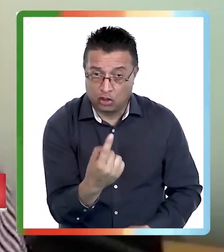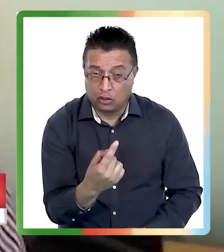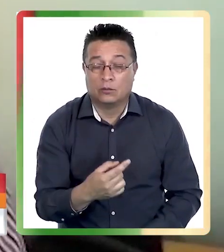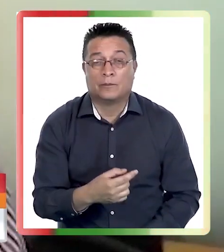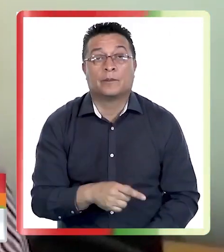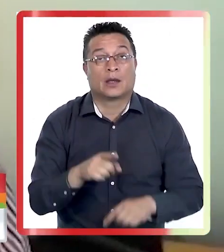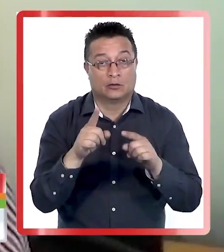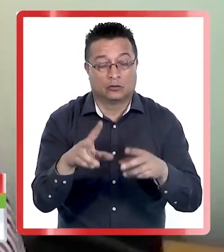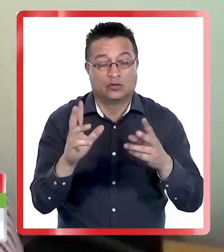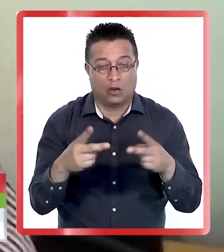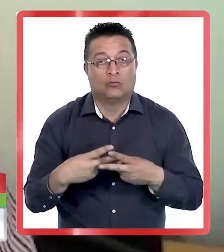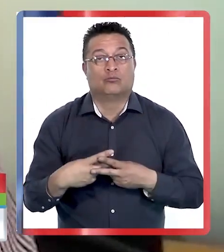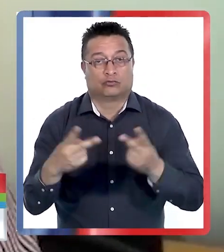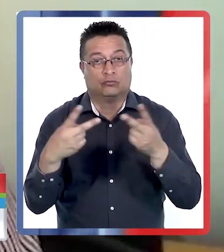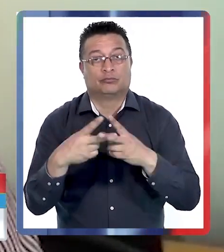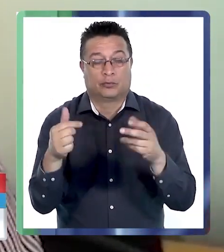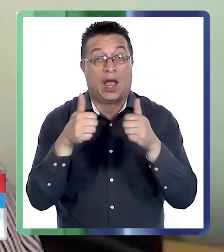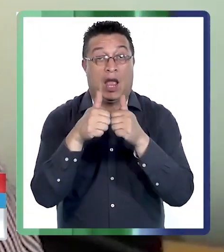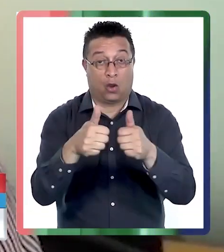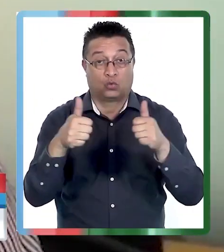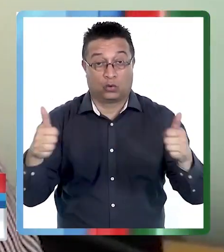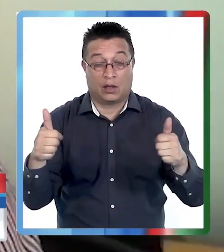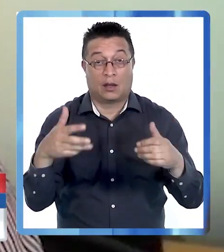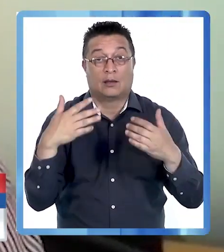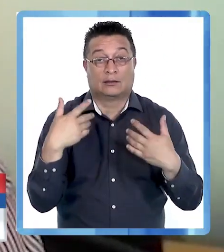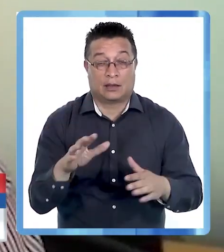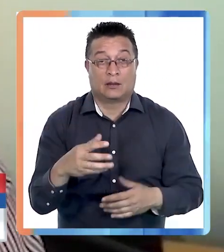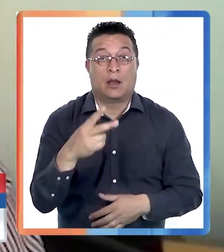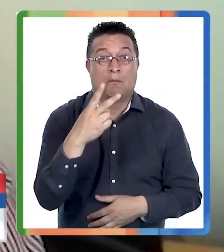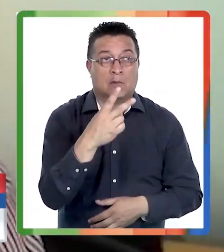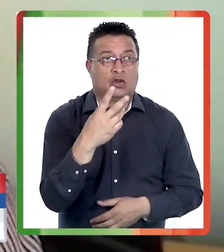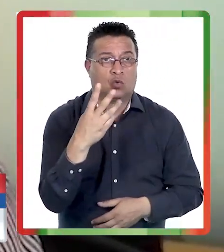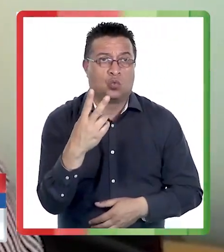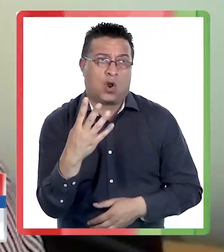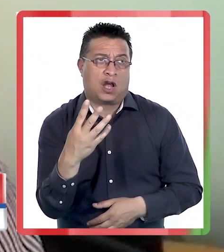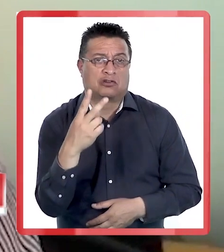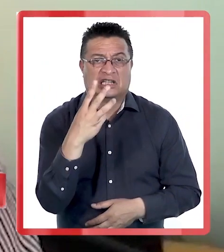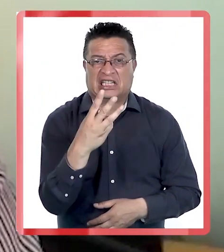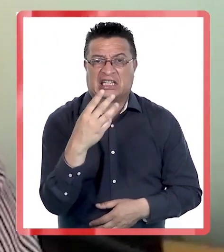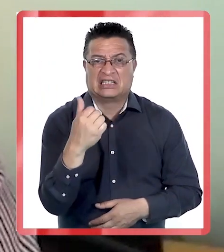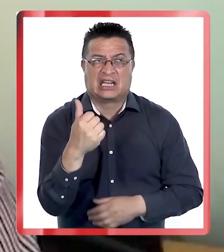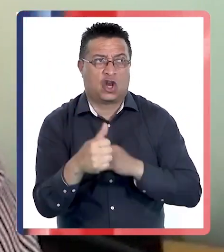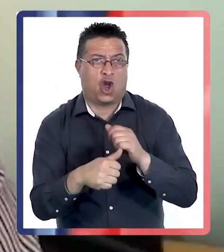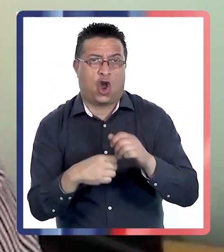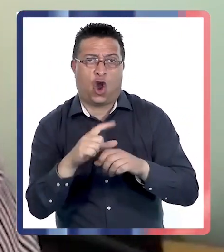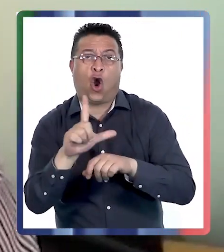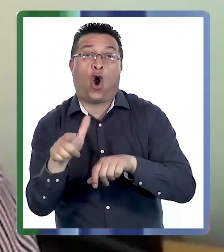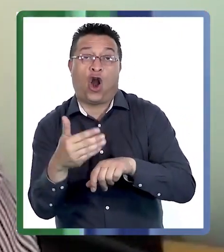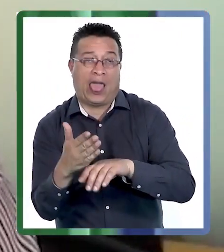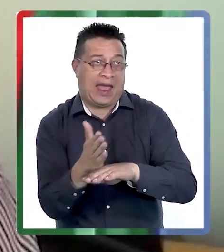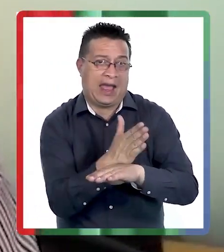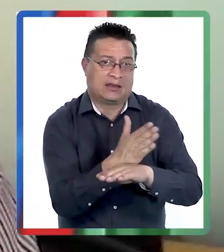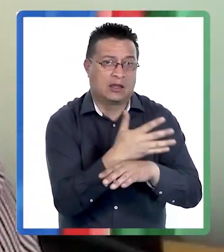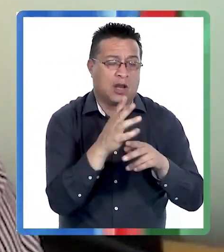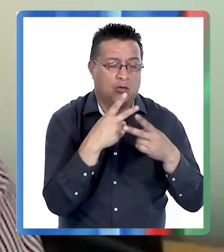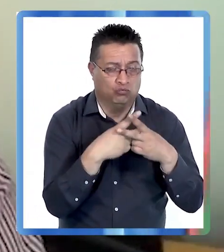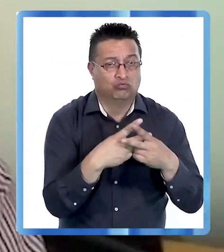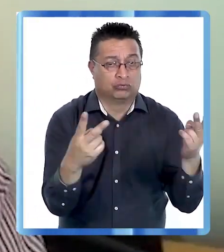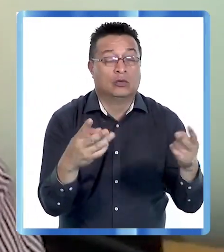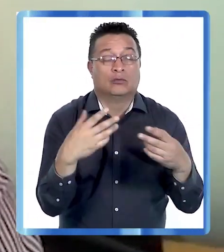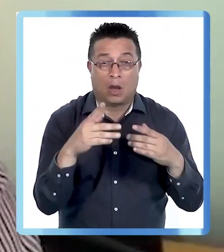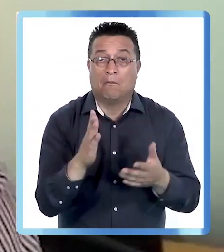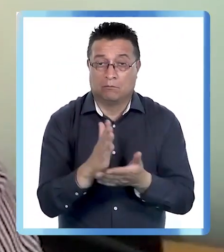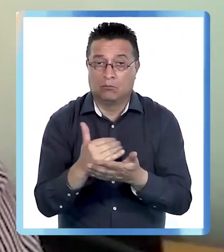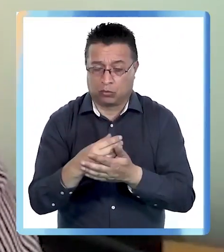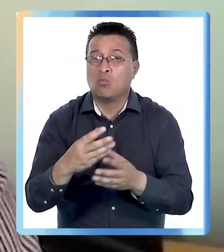Bueno, esto lo han publicitado las autoridades hace 24 o 36 horas atrás. Me parece a mí son medidas preventivas